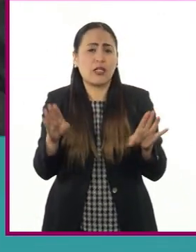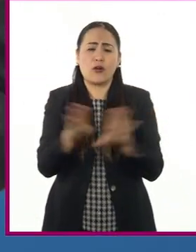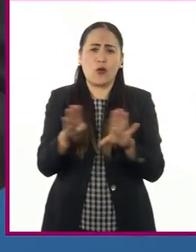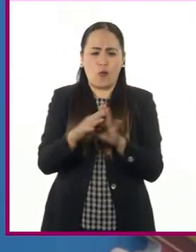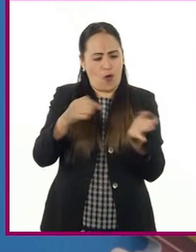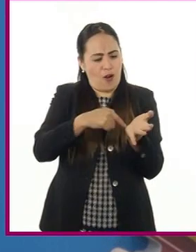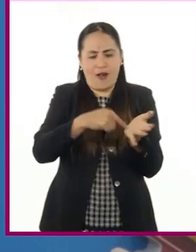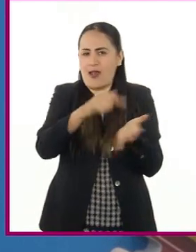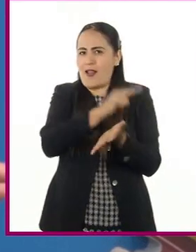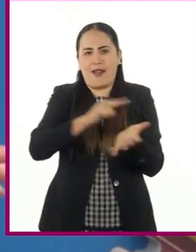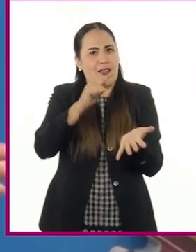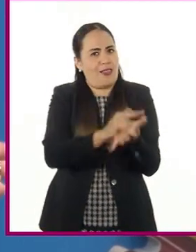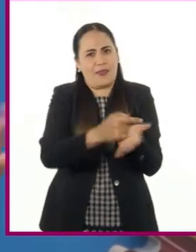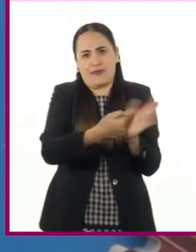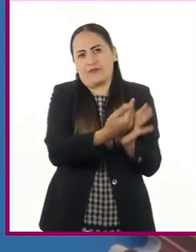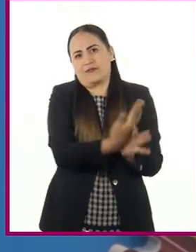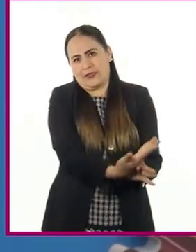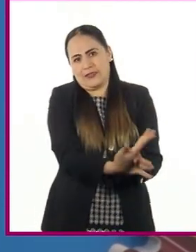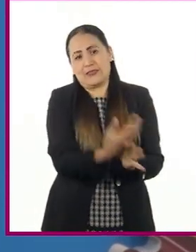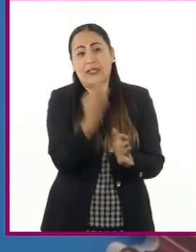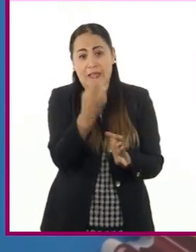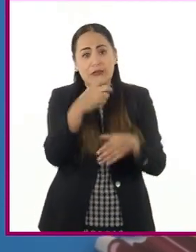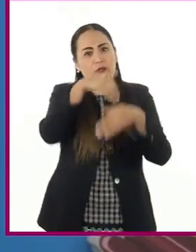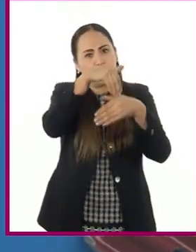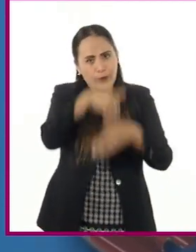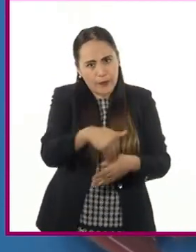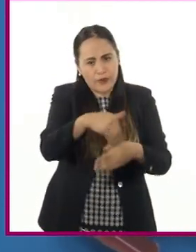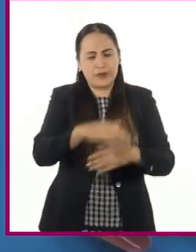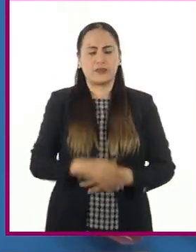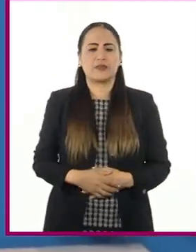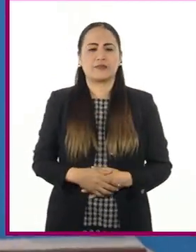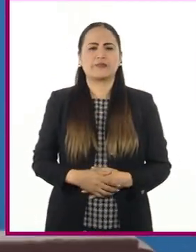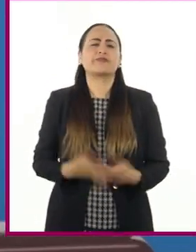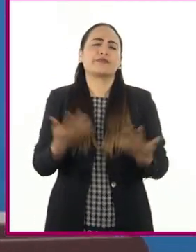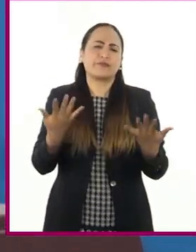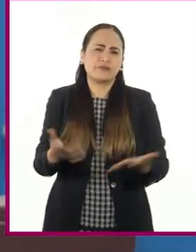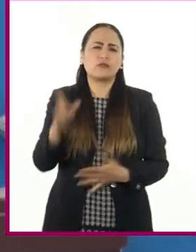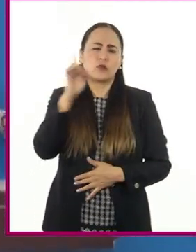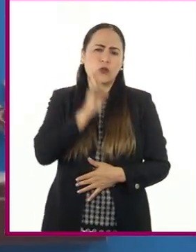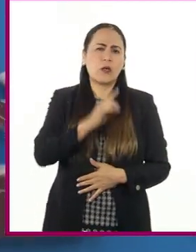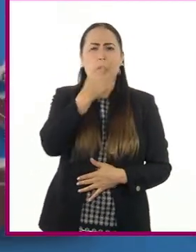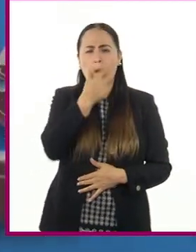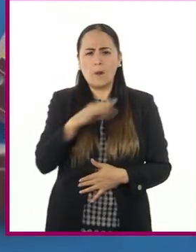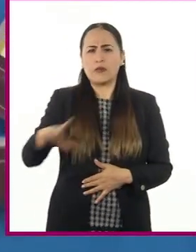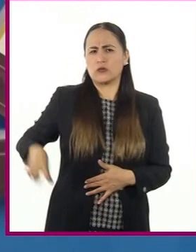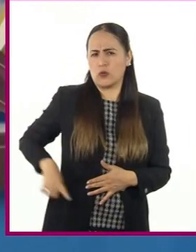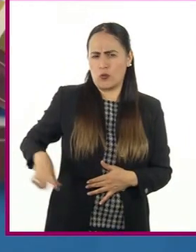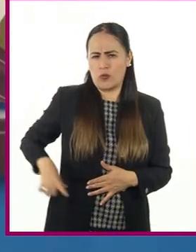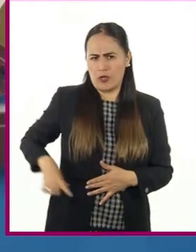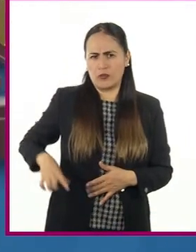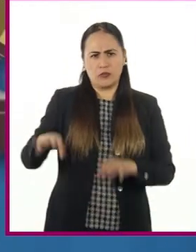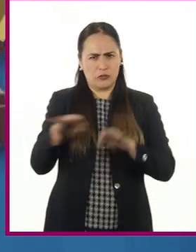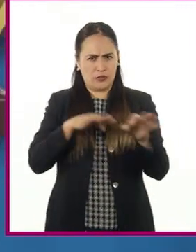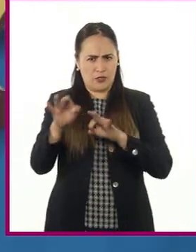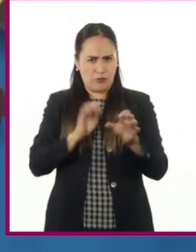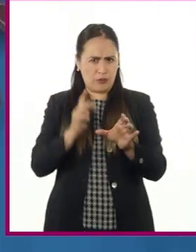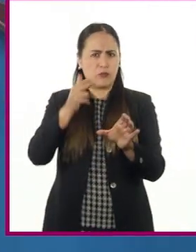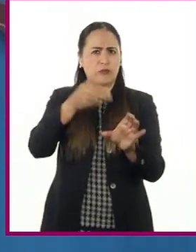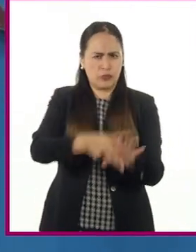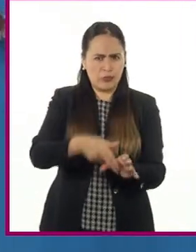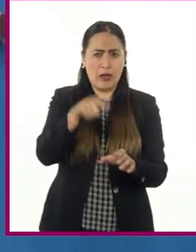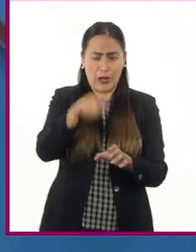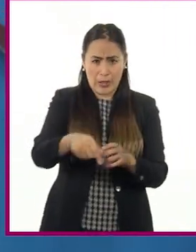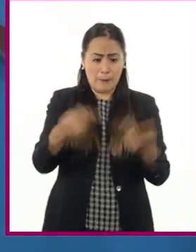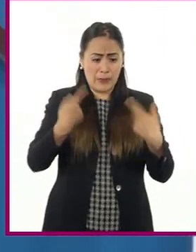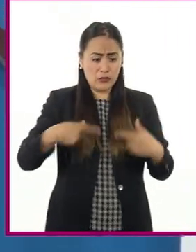las leyes. Maestra, entonces las servidoras y servidores públicos deben atender las necesidades